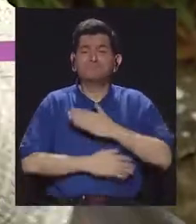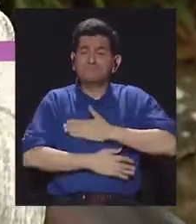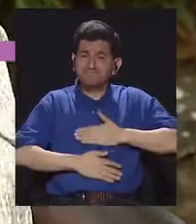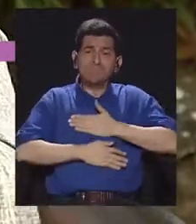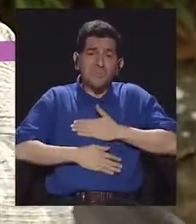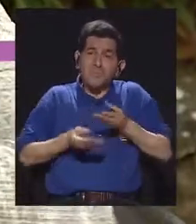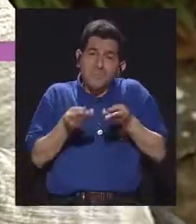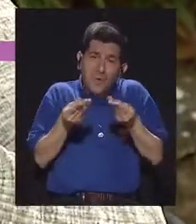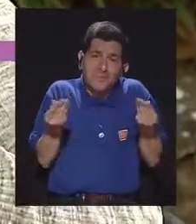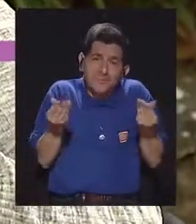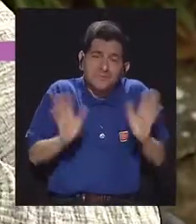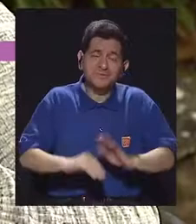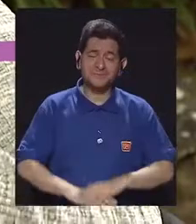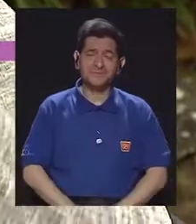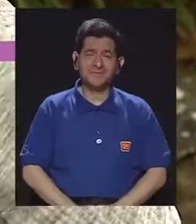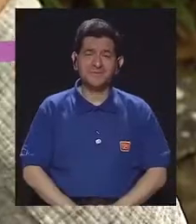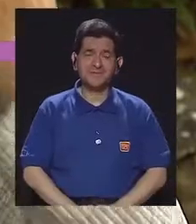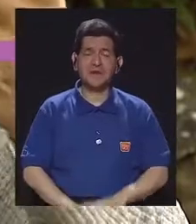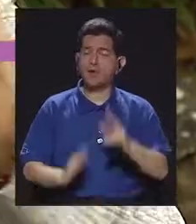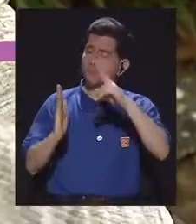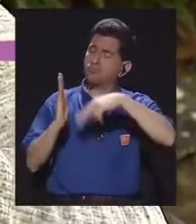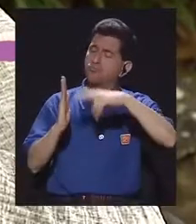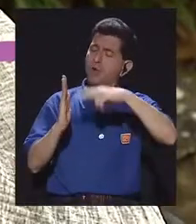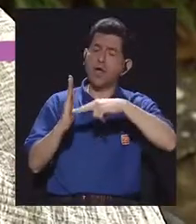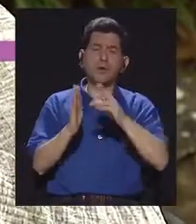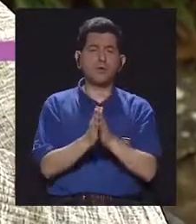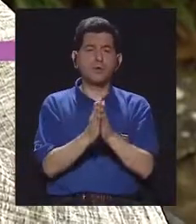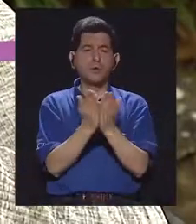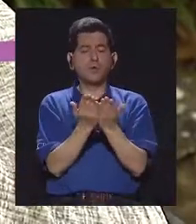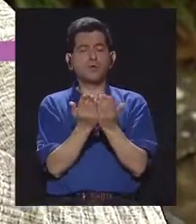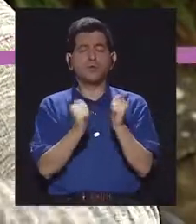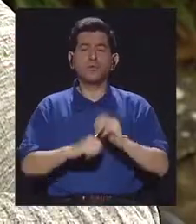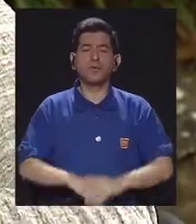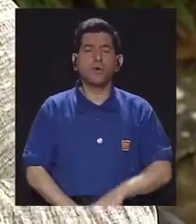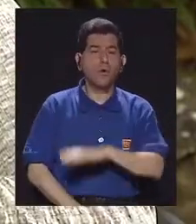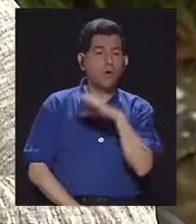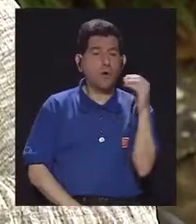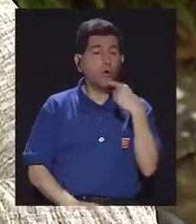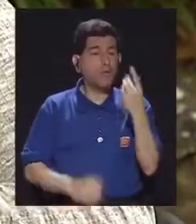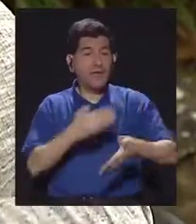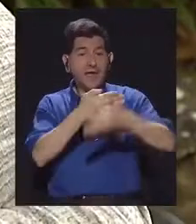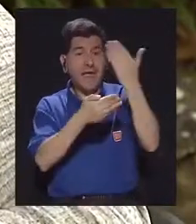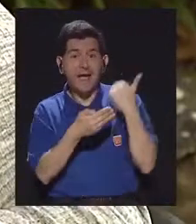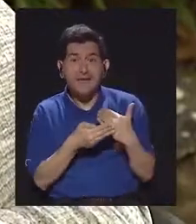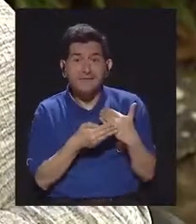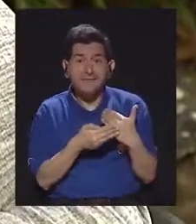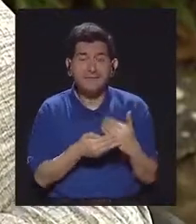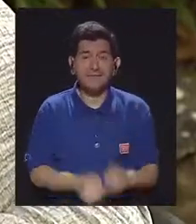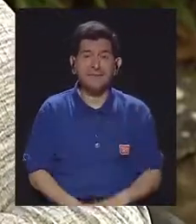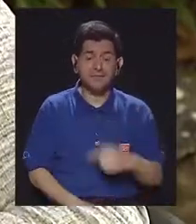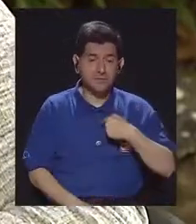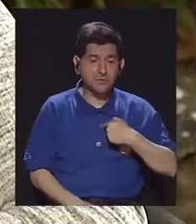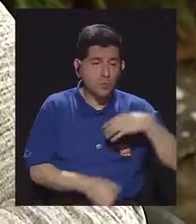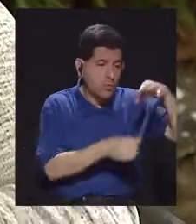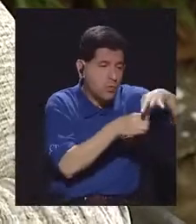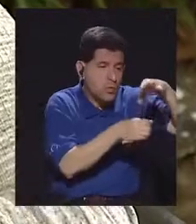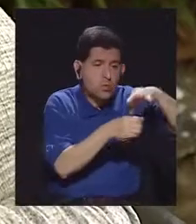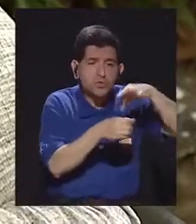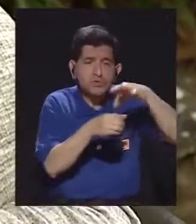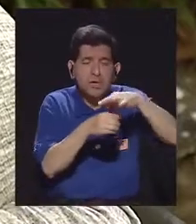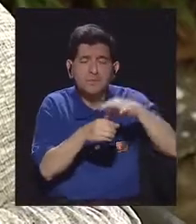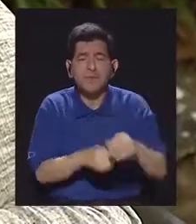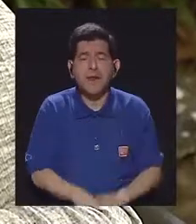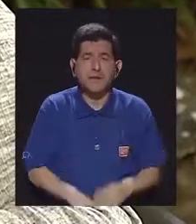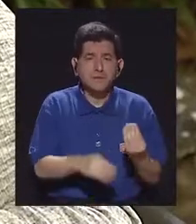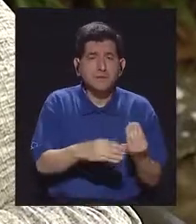un placer. Ajá. Un placer. El leer un libro, lo que dije hace un momento, el sembrar, el tener una